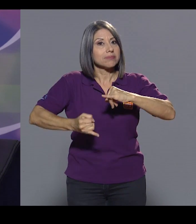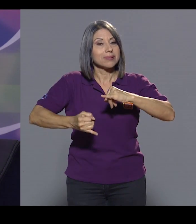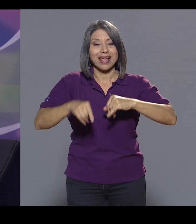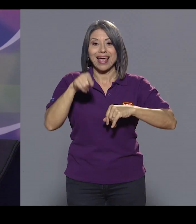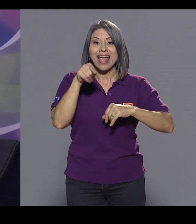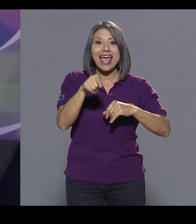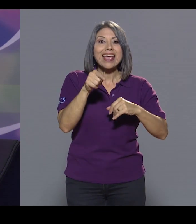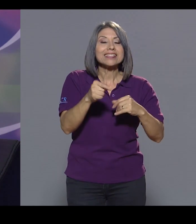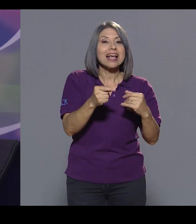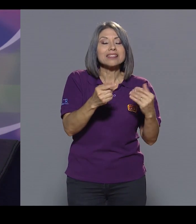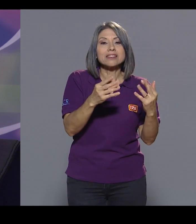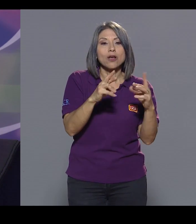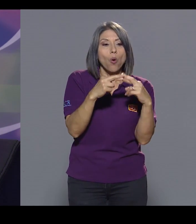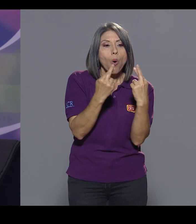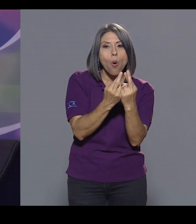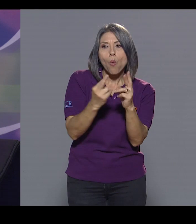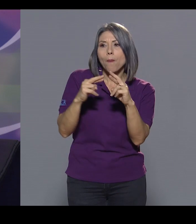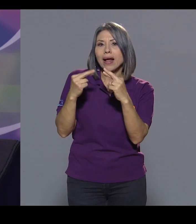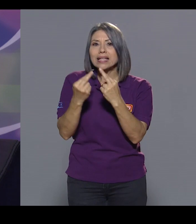Estas comparecencias